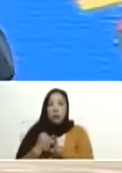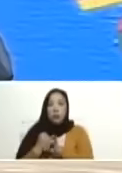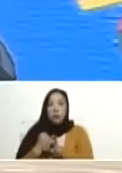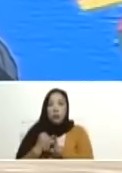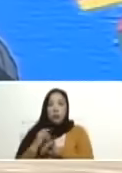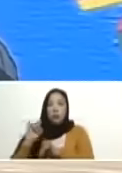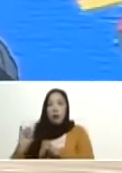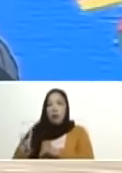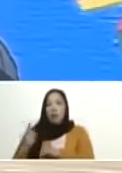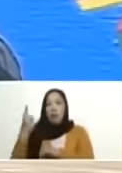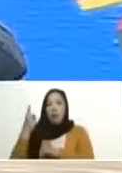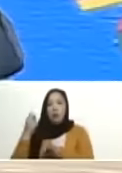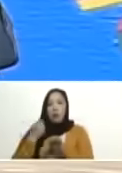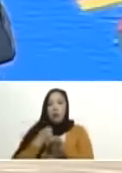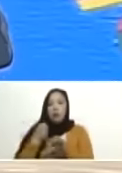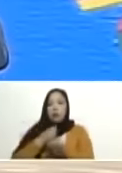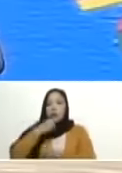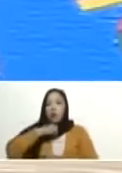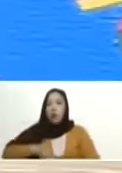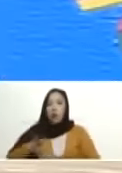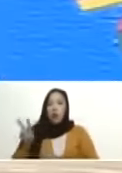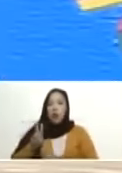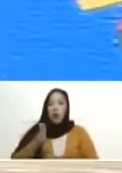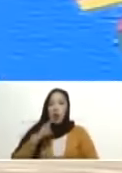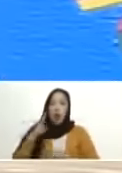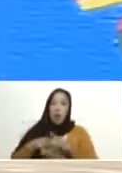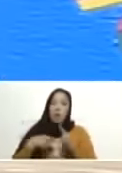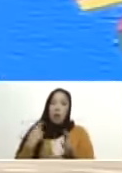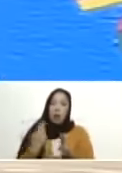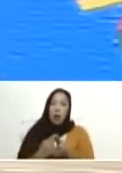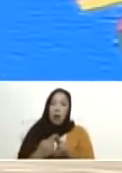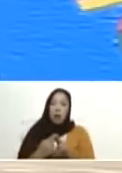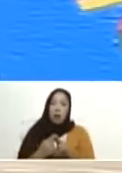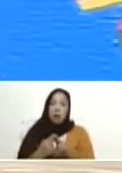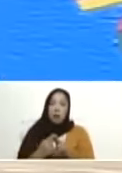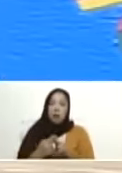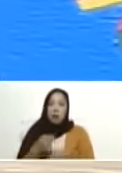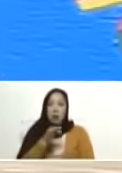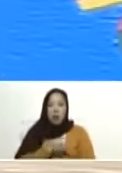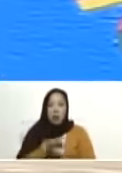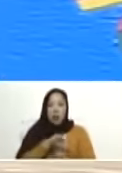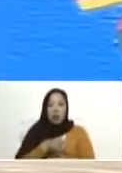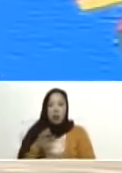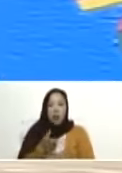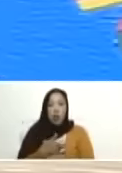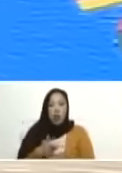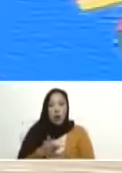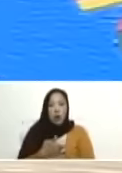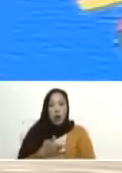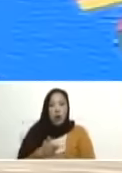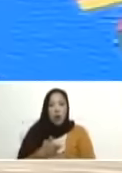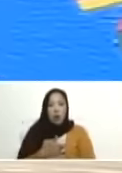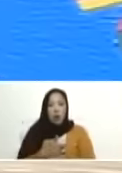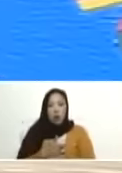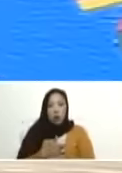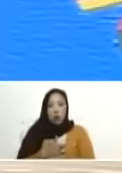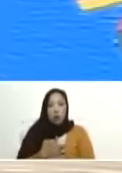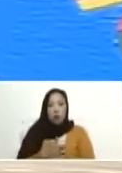Por primera vez en la historia de la humanidad, señores gobernadores,